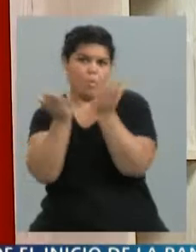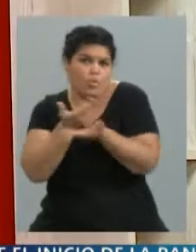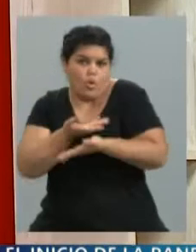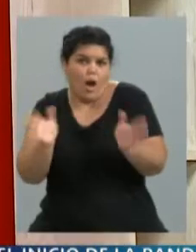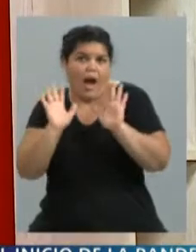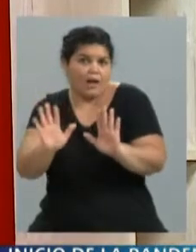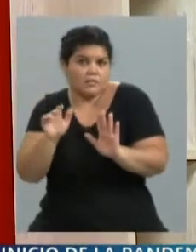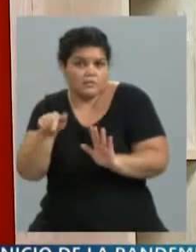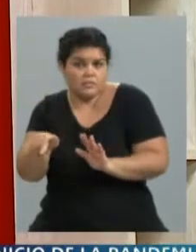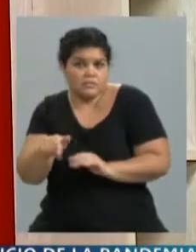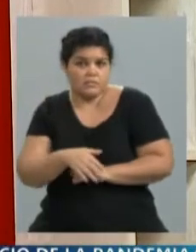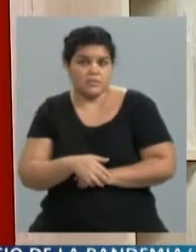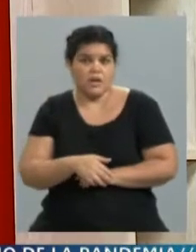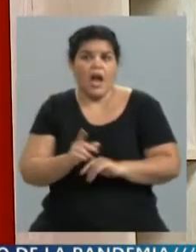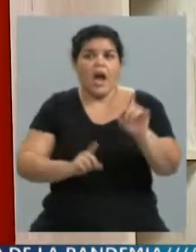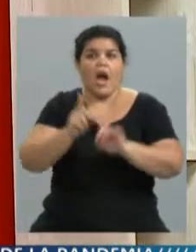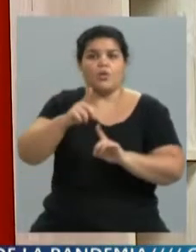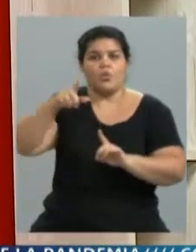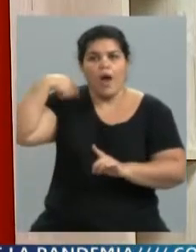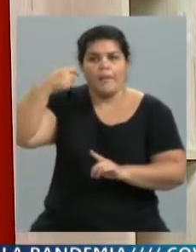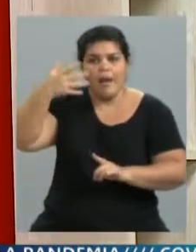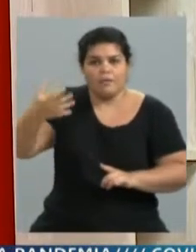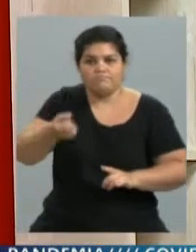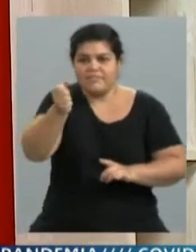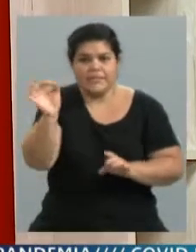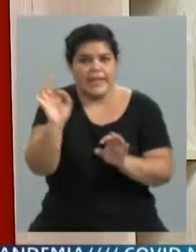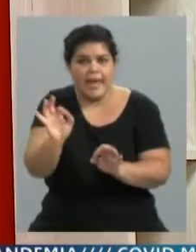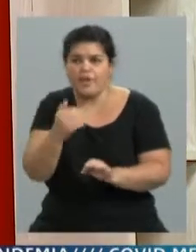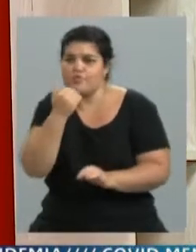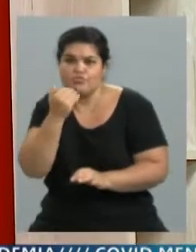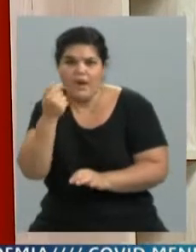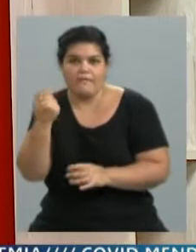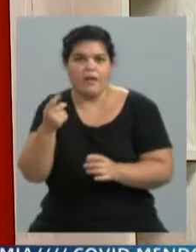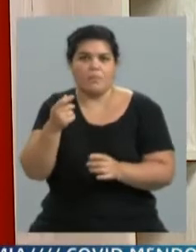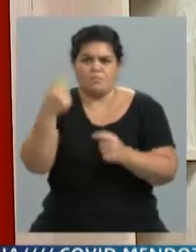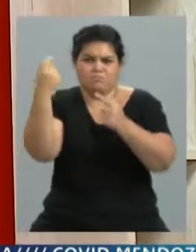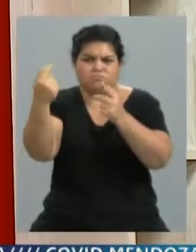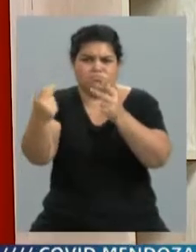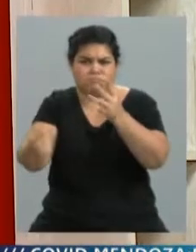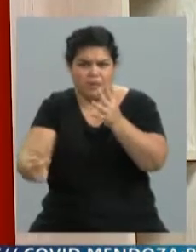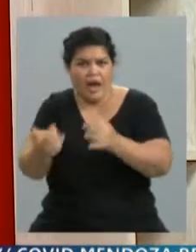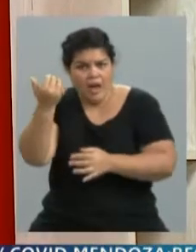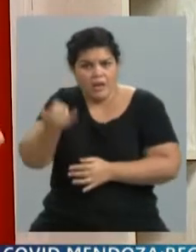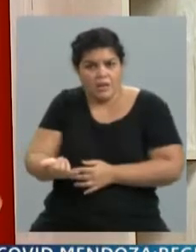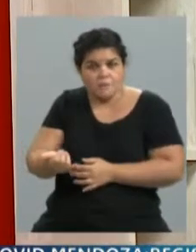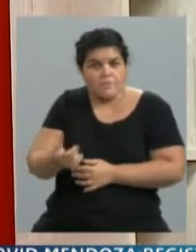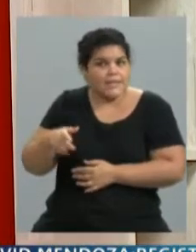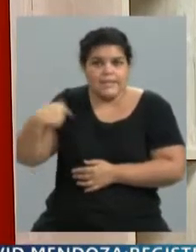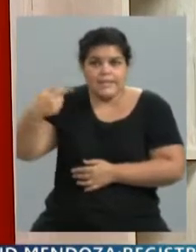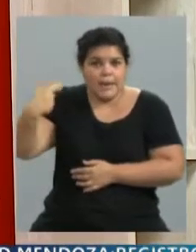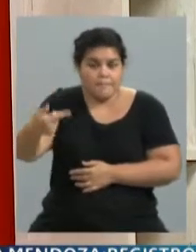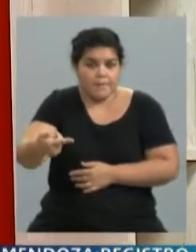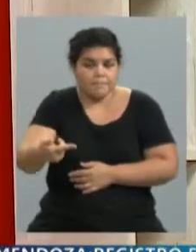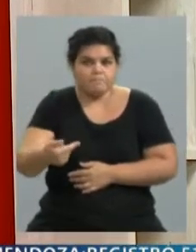porque hay especies que todavía no están descubiertas, ¿no? Y esto, como decías, es constante todo el tiempo. Pero llega un momento que,